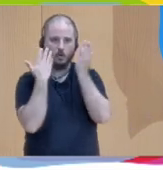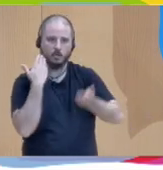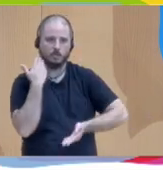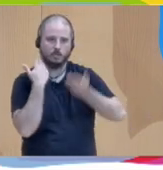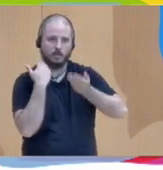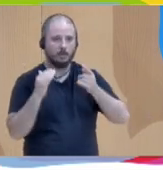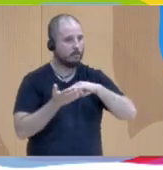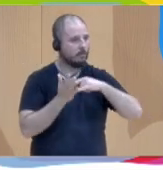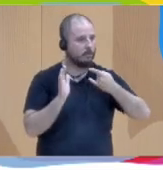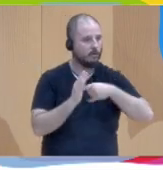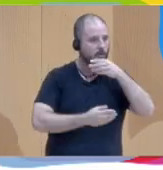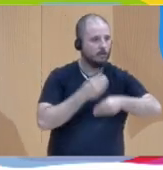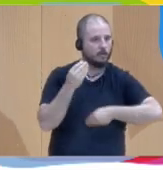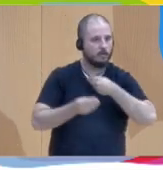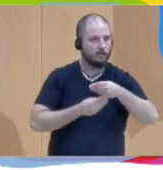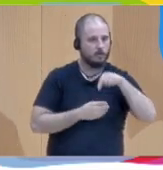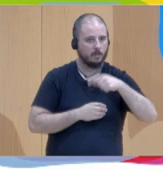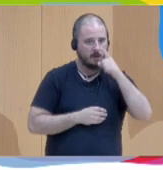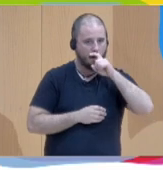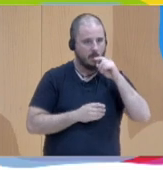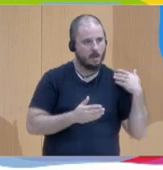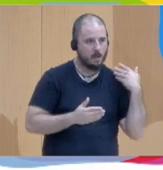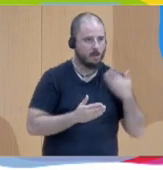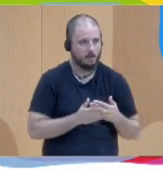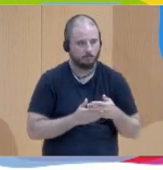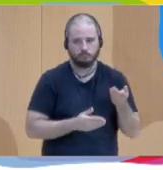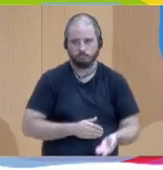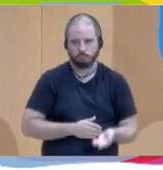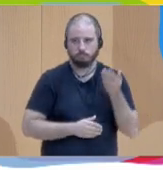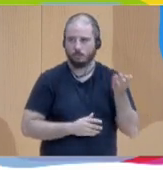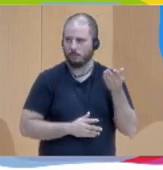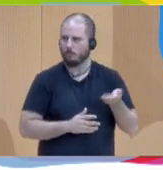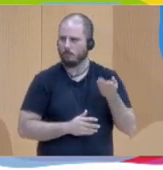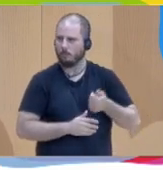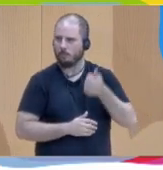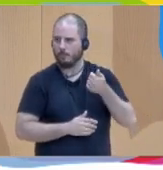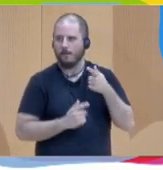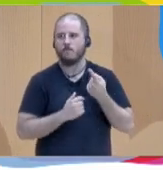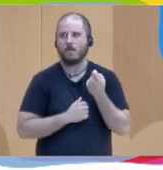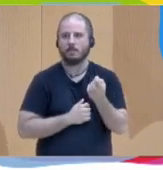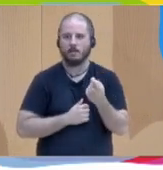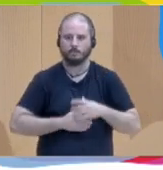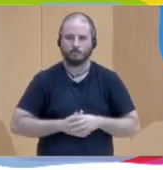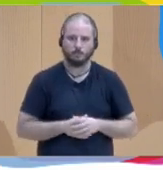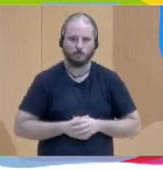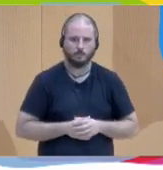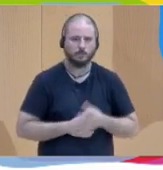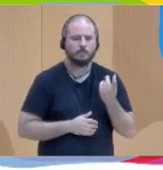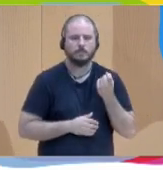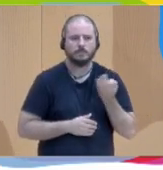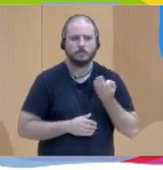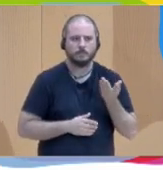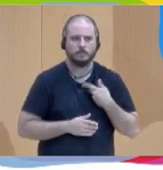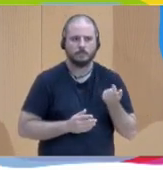proyecto que hemos desarrollado en estos últimos años pero lo más importante está por venir y lo más importante es trasladar este